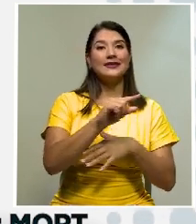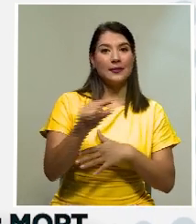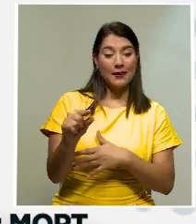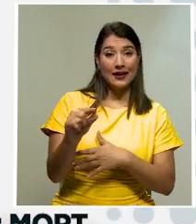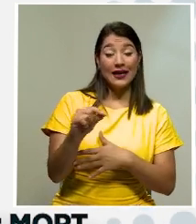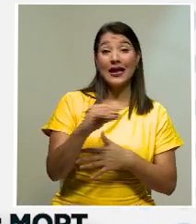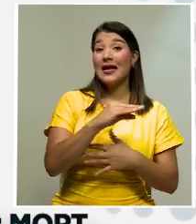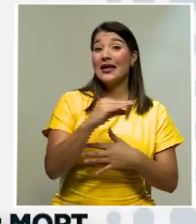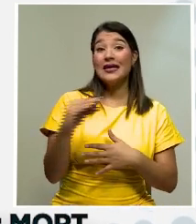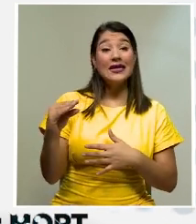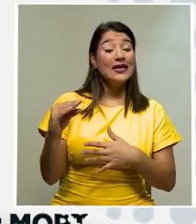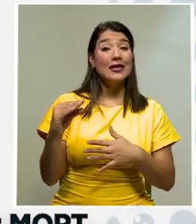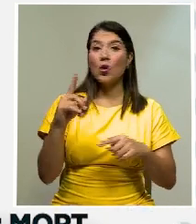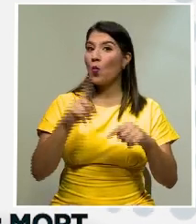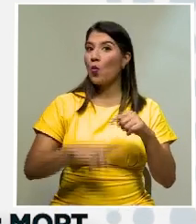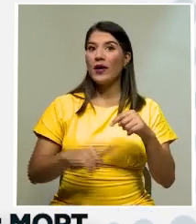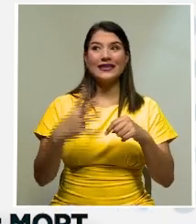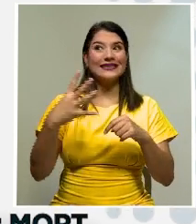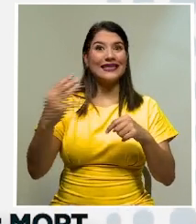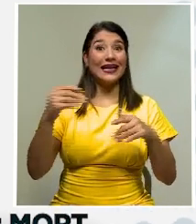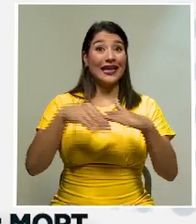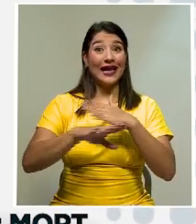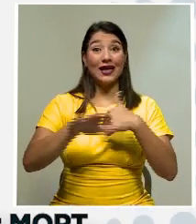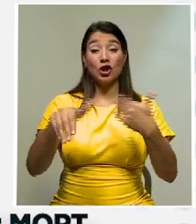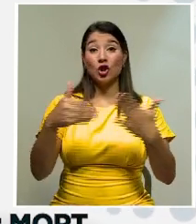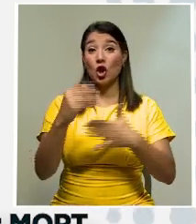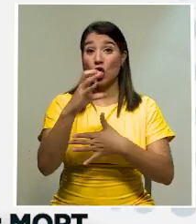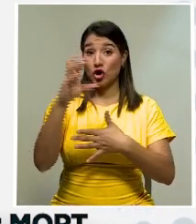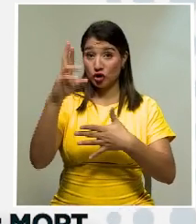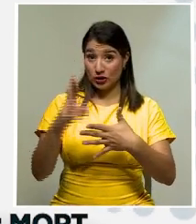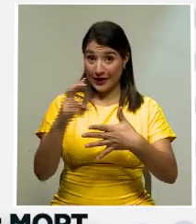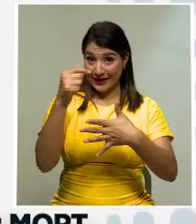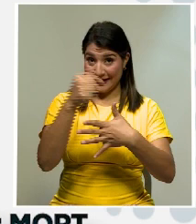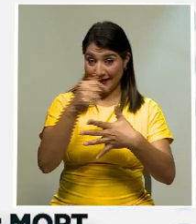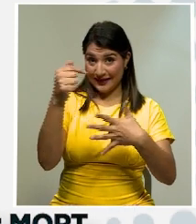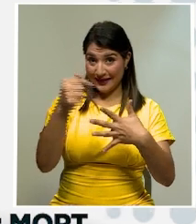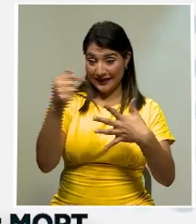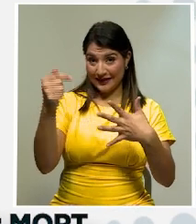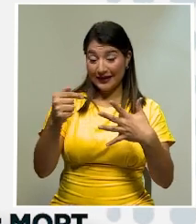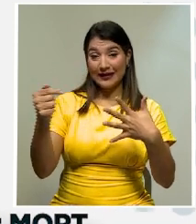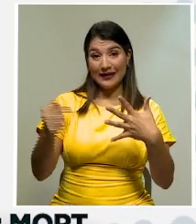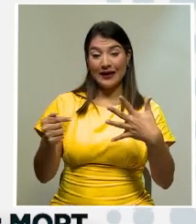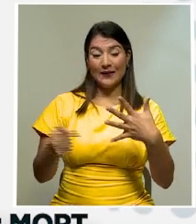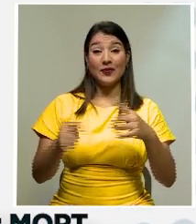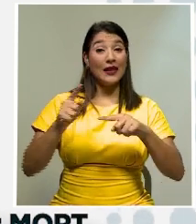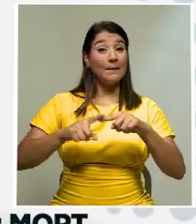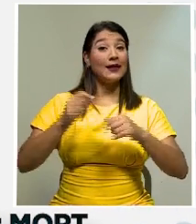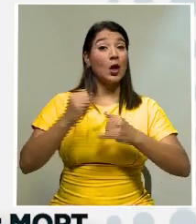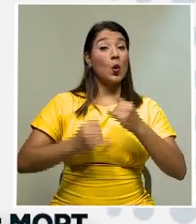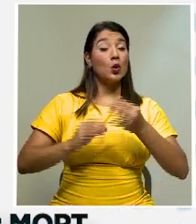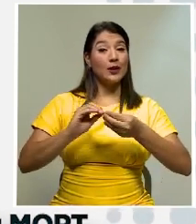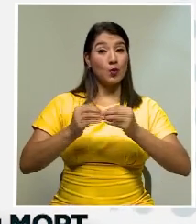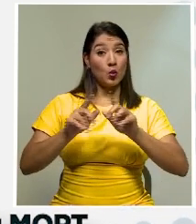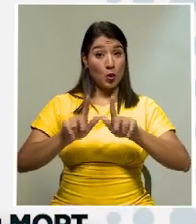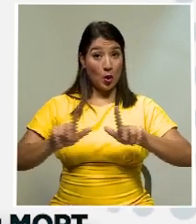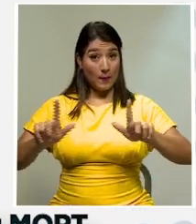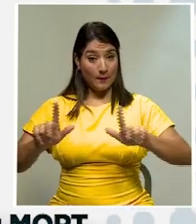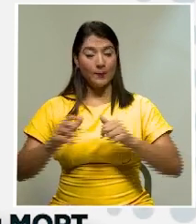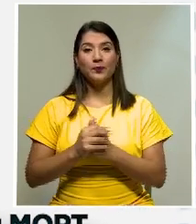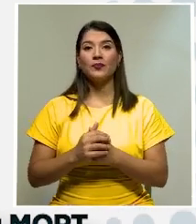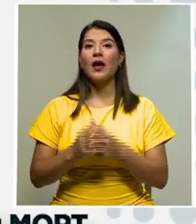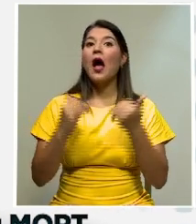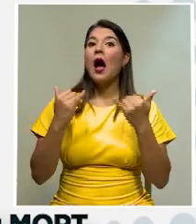no circulan en todo el país los vehículos que terminen con esta última cifra en sus placas. Ahora vamos a